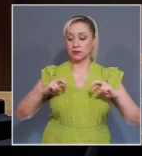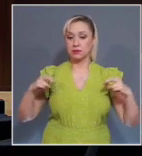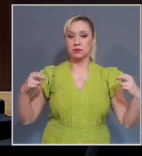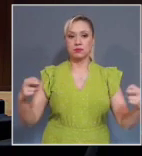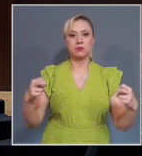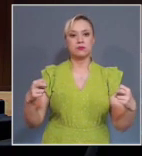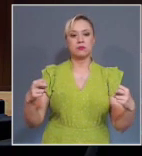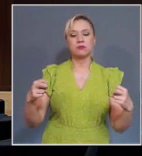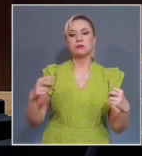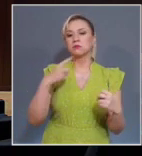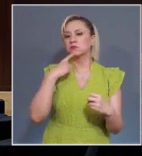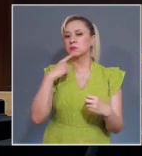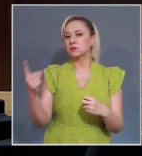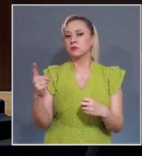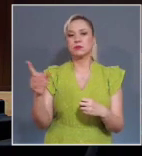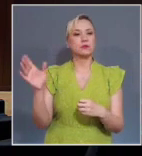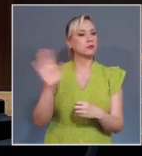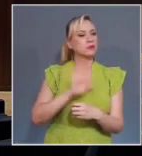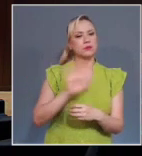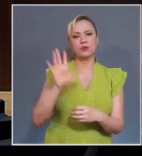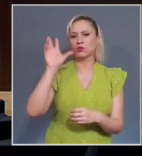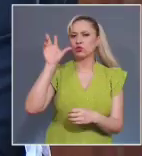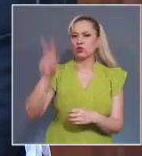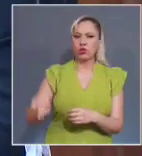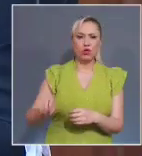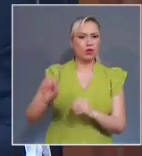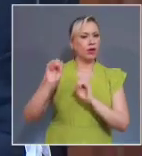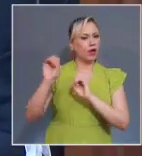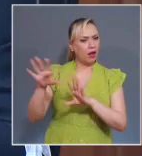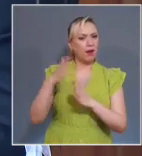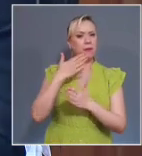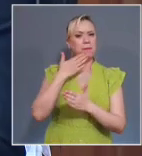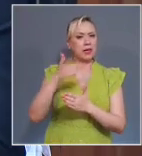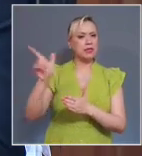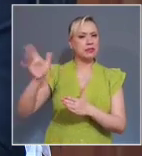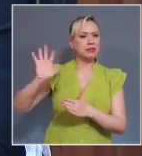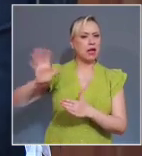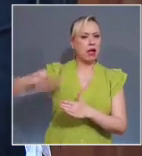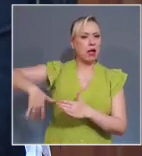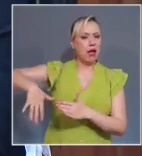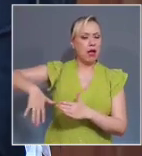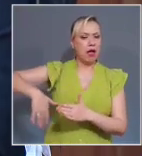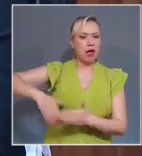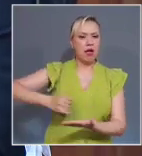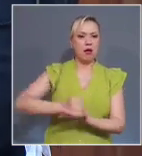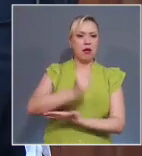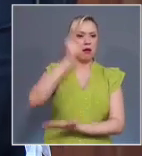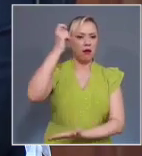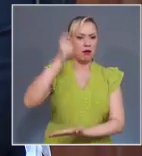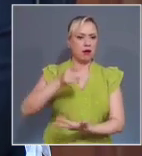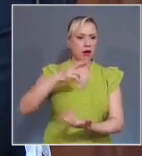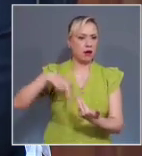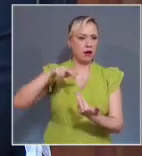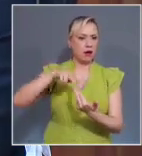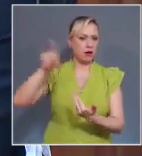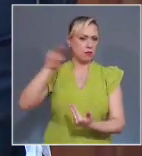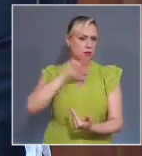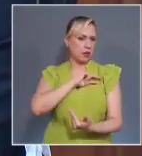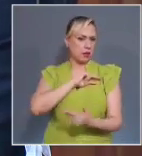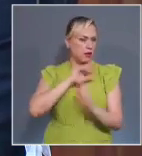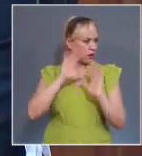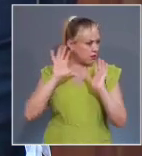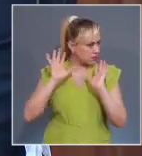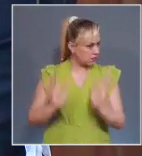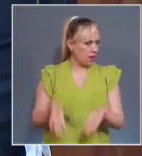la resolución de la Sala Regional Especializada. Si ya la Sala Regional se pronunció, ya tiene ese criterio,